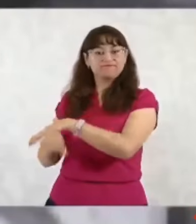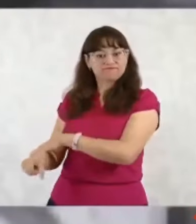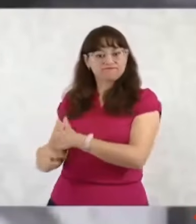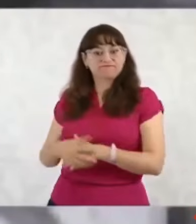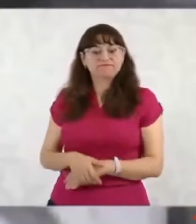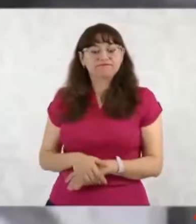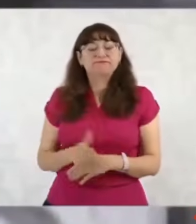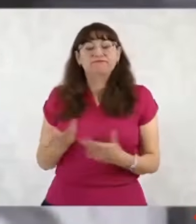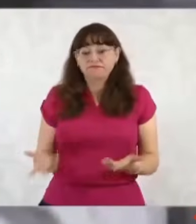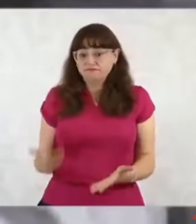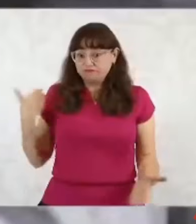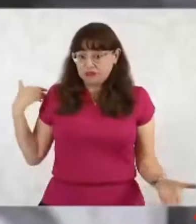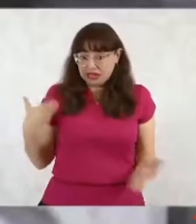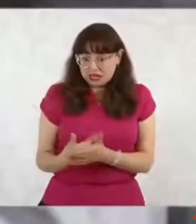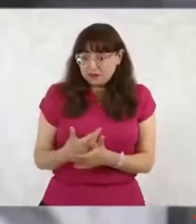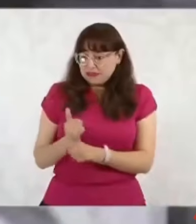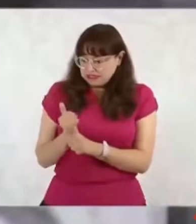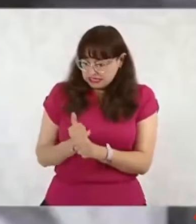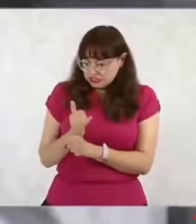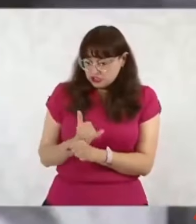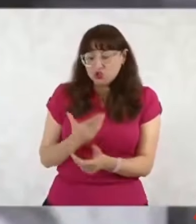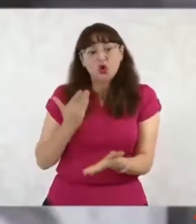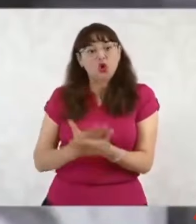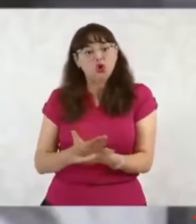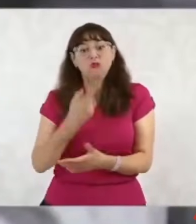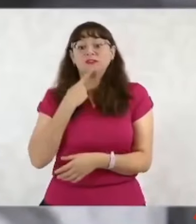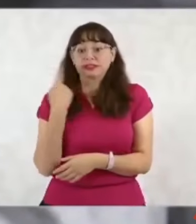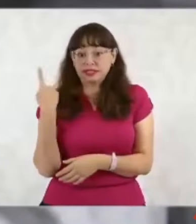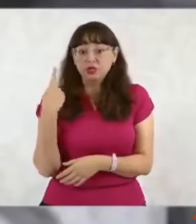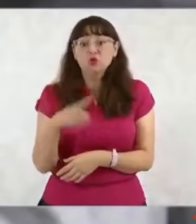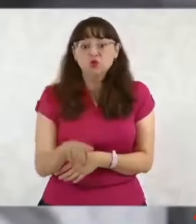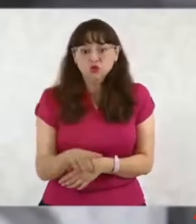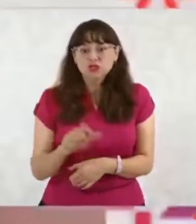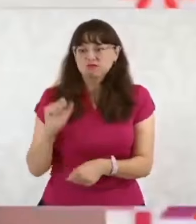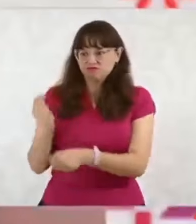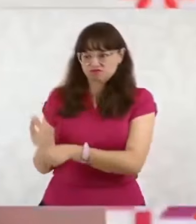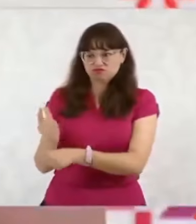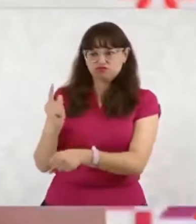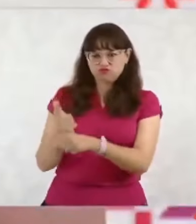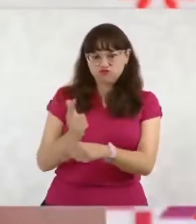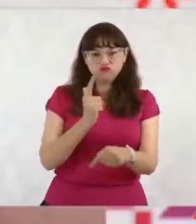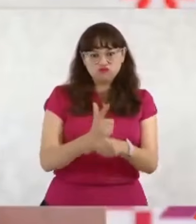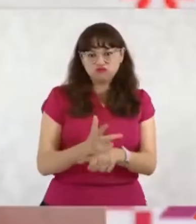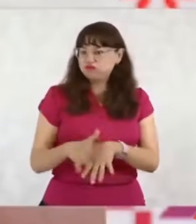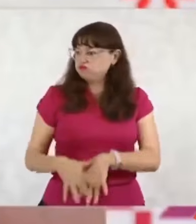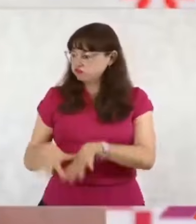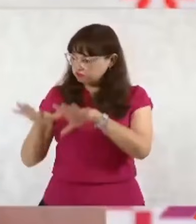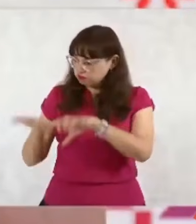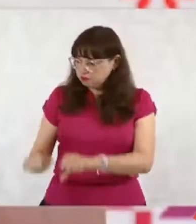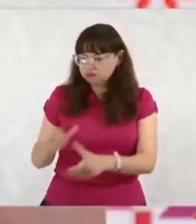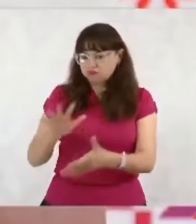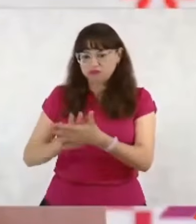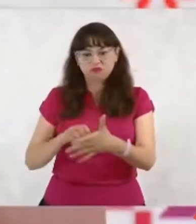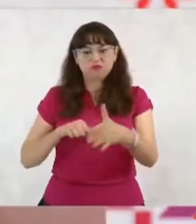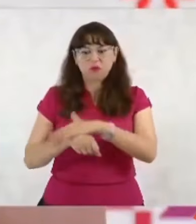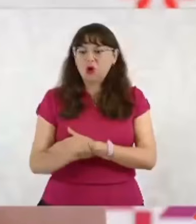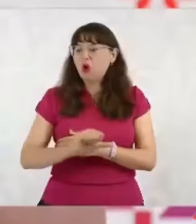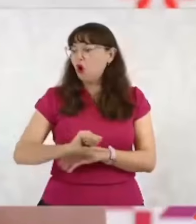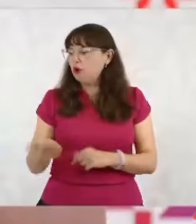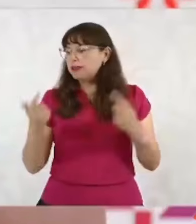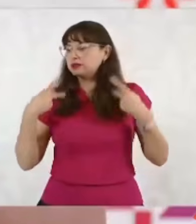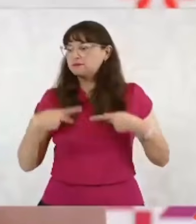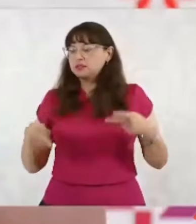esa investigación? ¿Cómo se denunció desde la administración pasada? ¿Cómo se detienen estas personas? ¿Cuántas otras personas